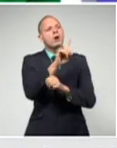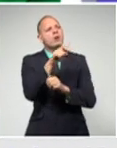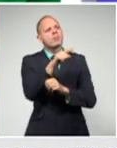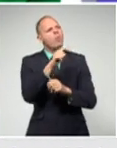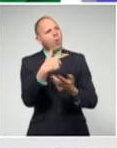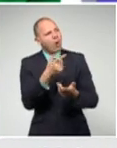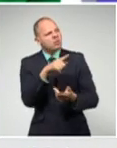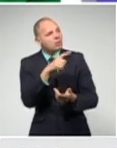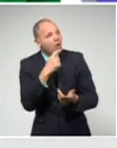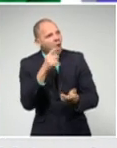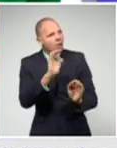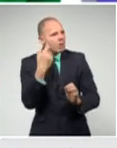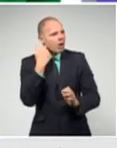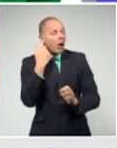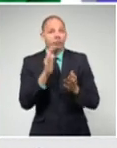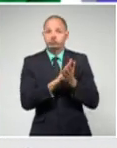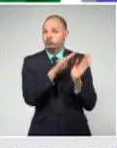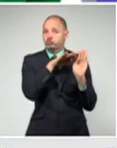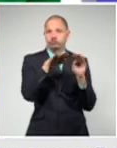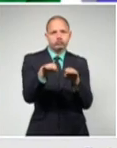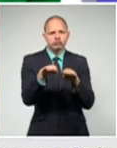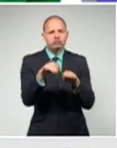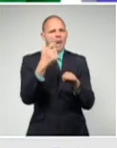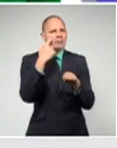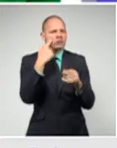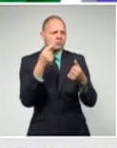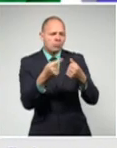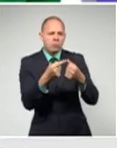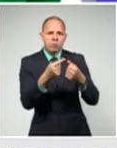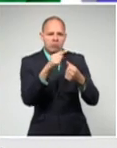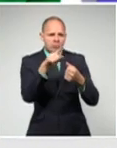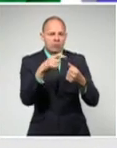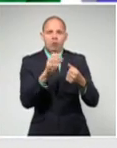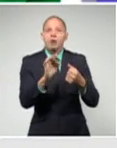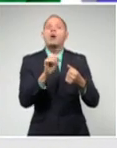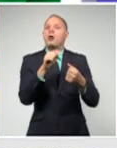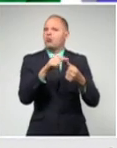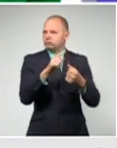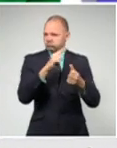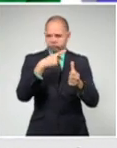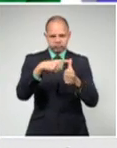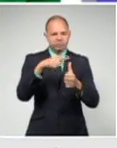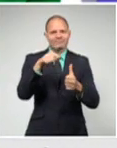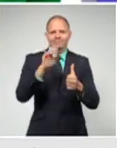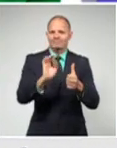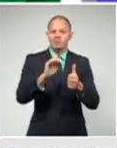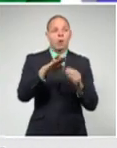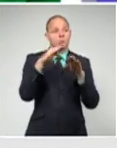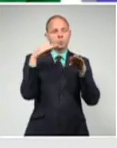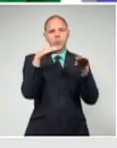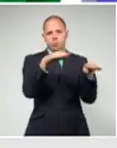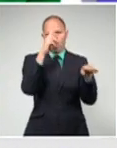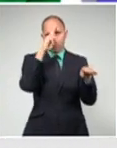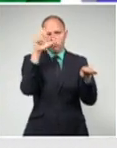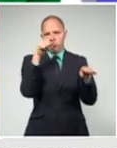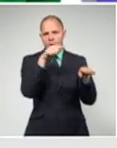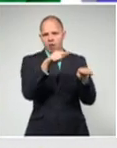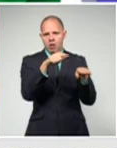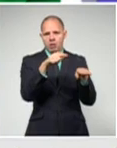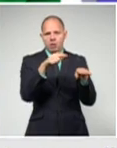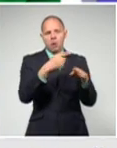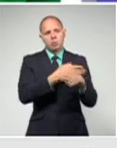de antígeno que resultó positivo, se ingresa, pero lamentablemente, a pesar de ser una persona